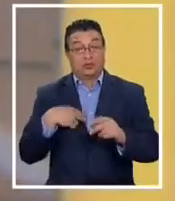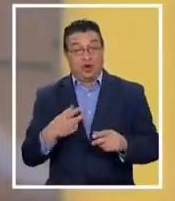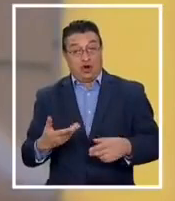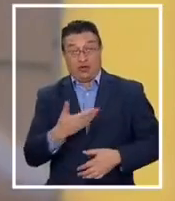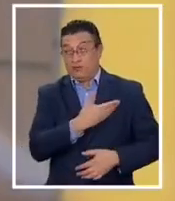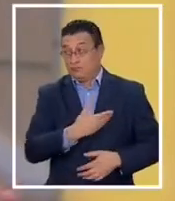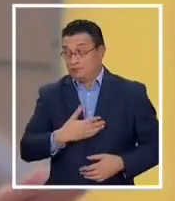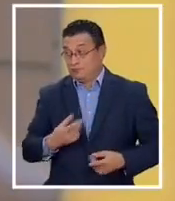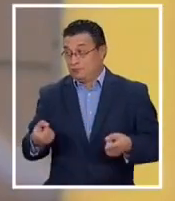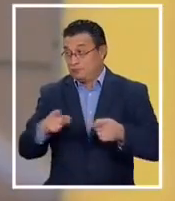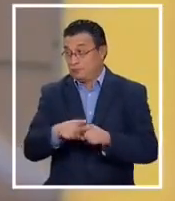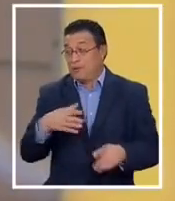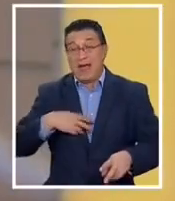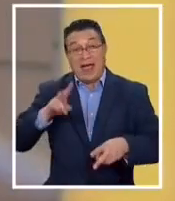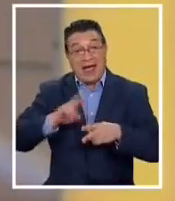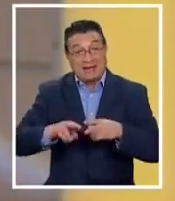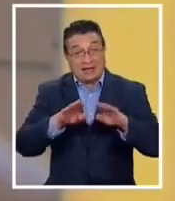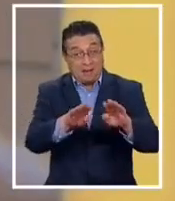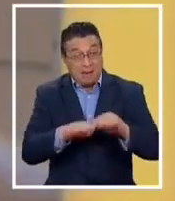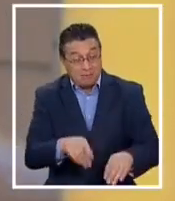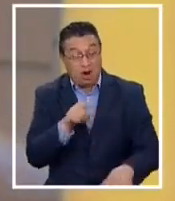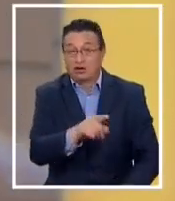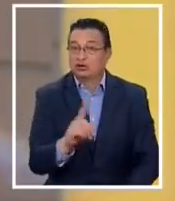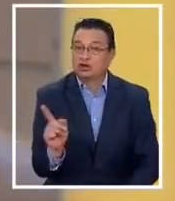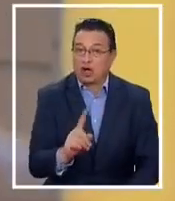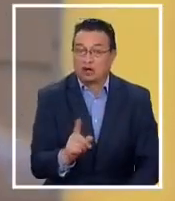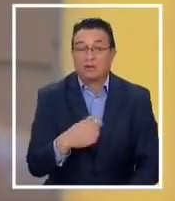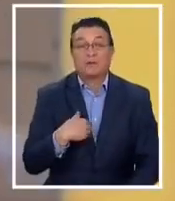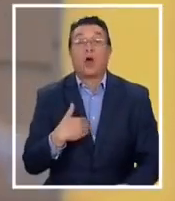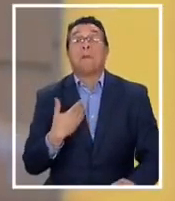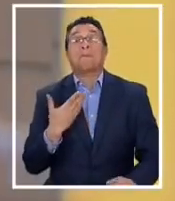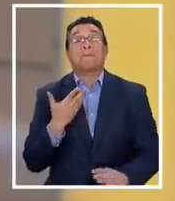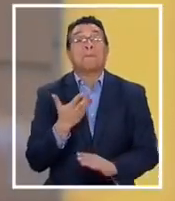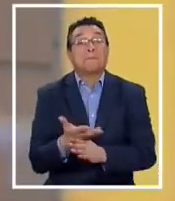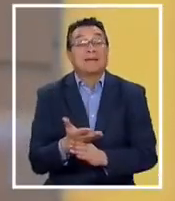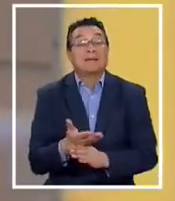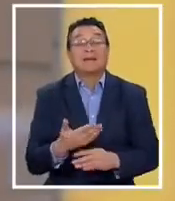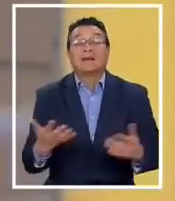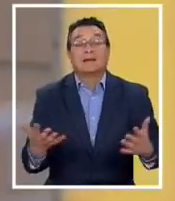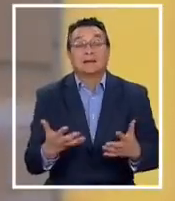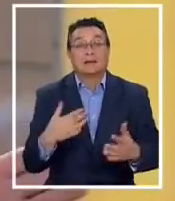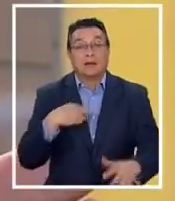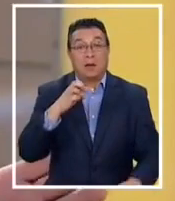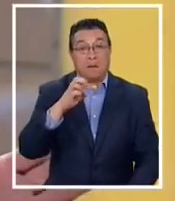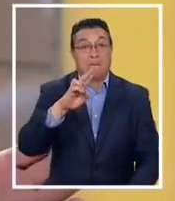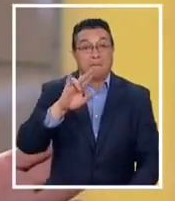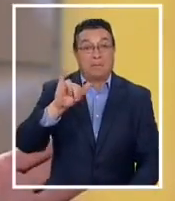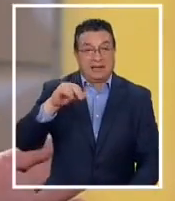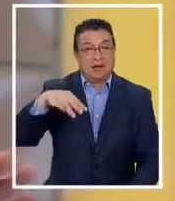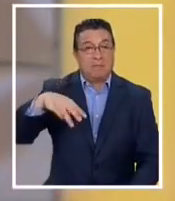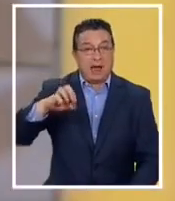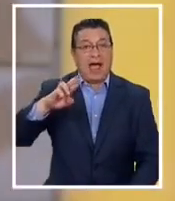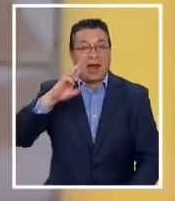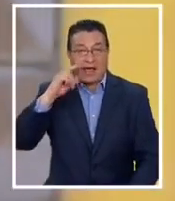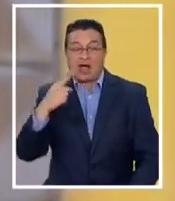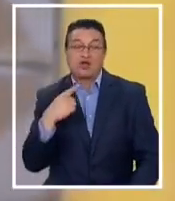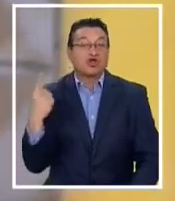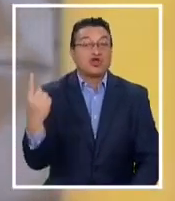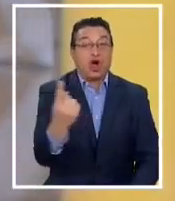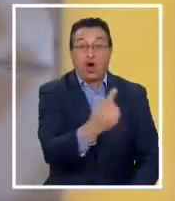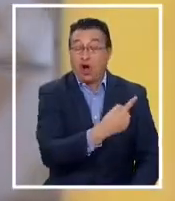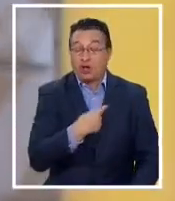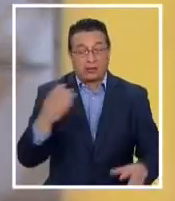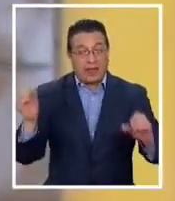gobernar con alguien que pretenda hacer lo mismo y por lo tanto lo que se exige está claro por ejemplo una primaria amplias ni no es que todo se